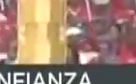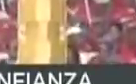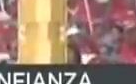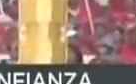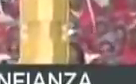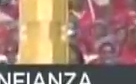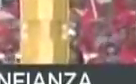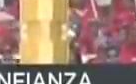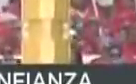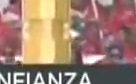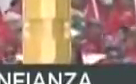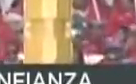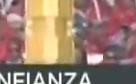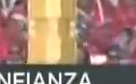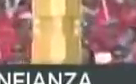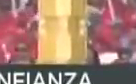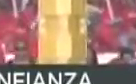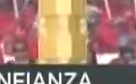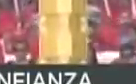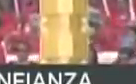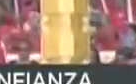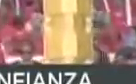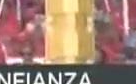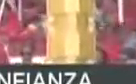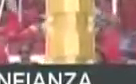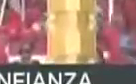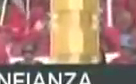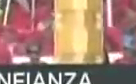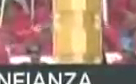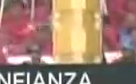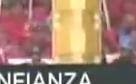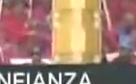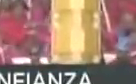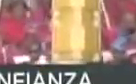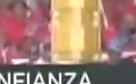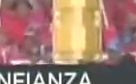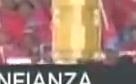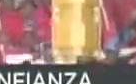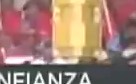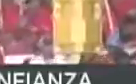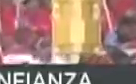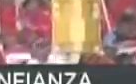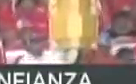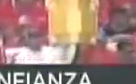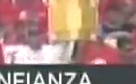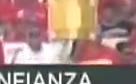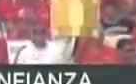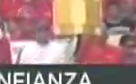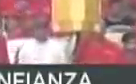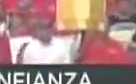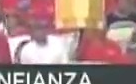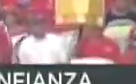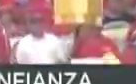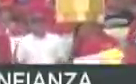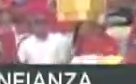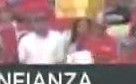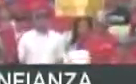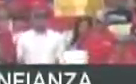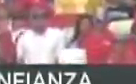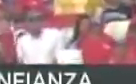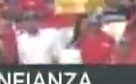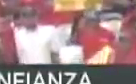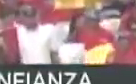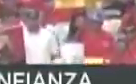alcaldesa, miembro de la Dirección Nacional del Partido Socialista Unido de Venezuela, Erika